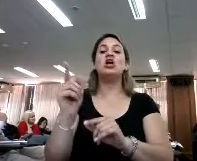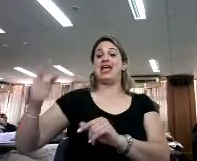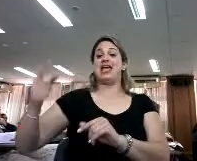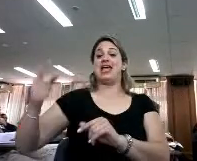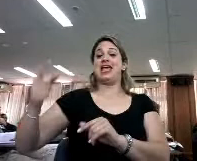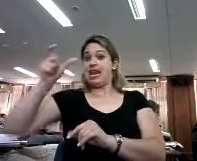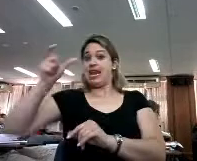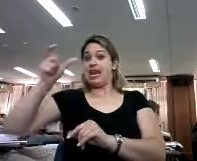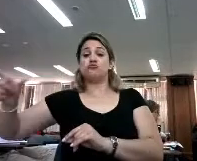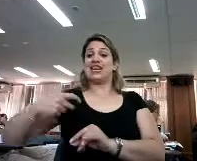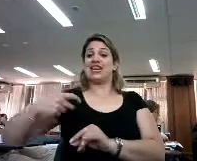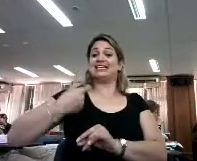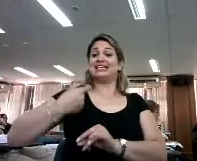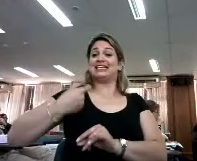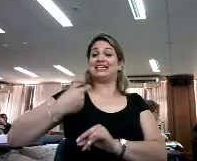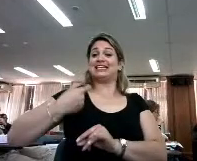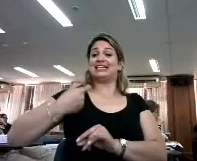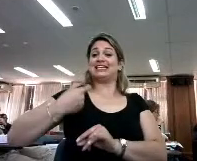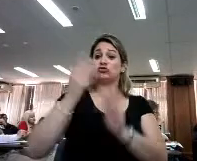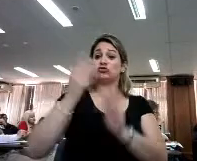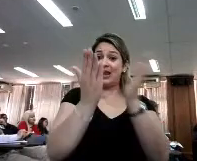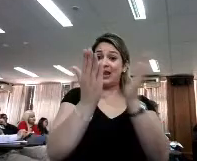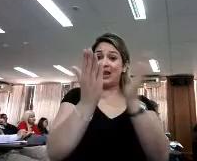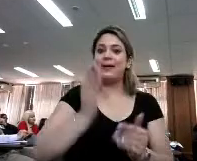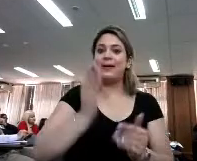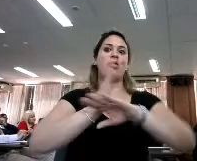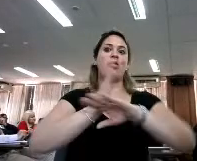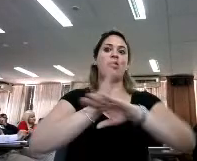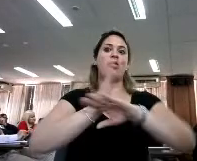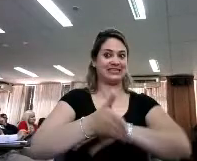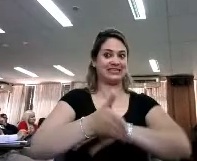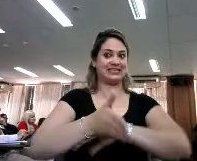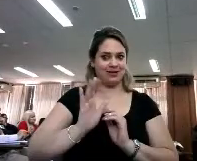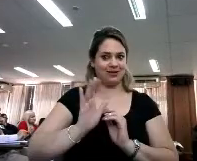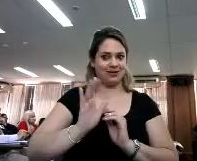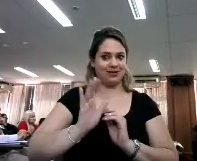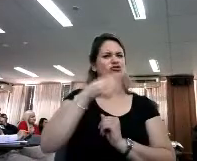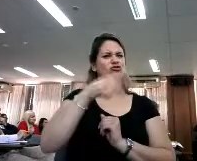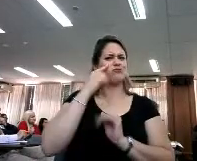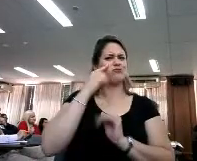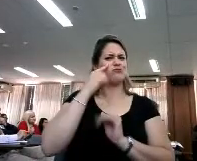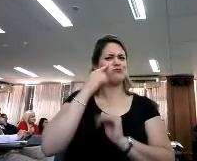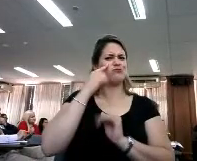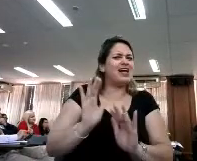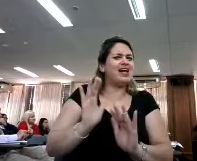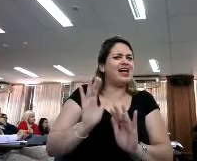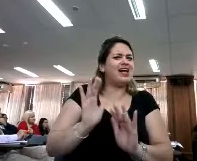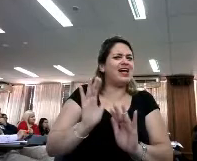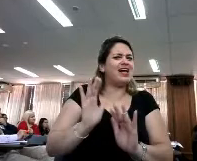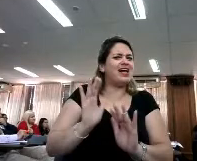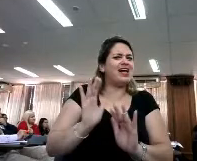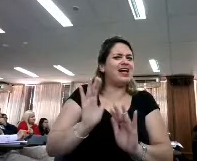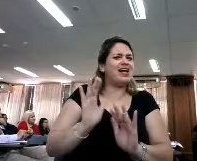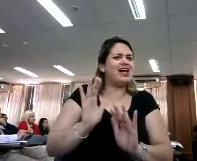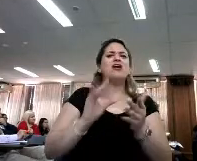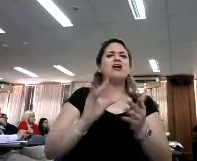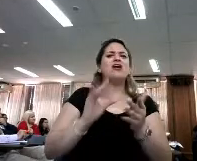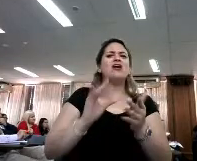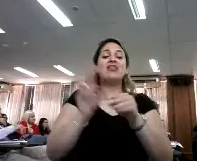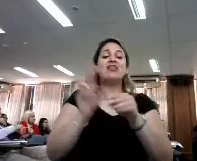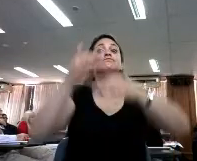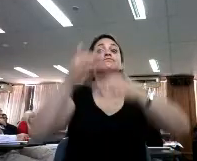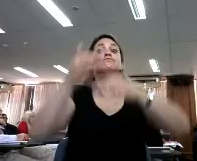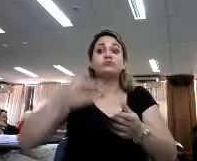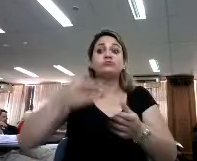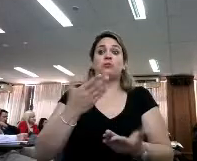gestión colectiva de derechos de autor en el sector editorial son muy cuidadosas que hayan medidas digitales de protección donde efectivamente se